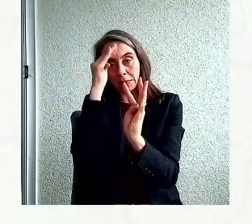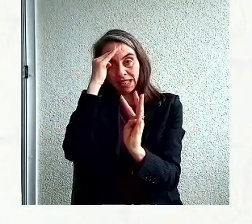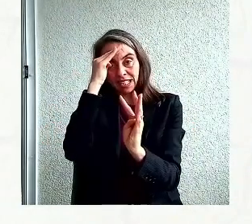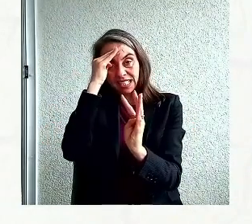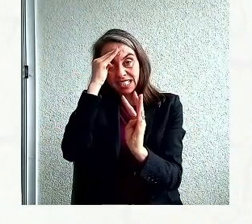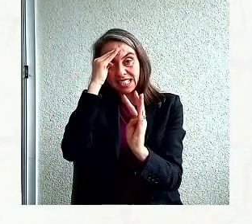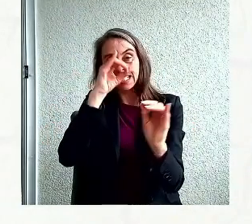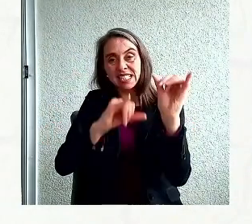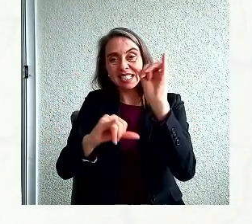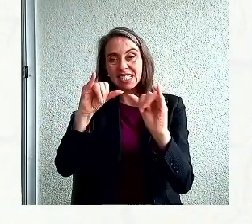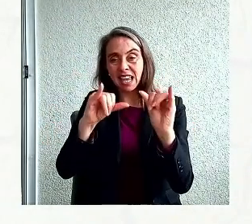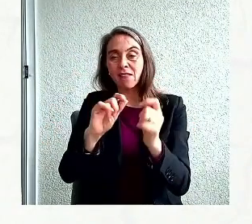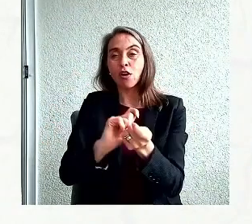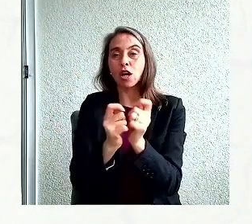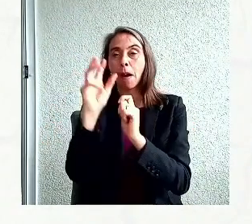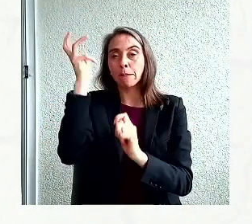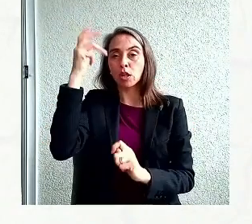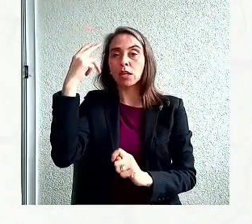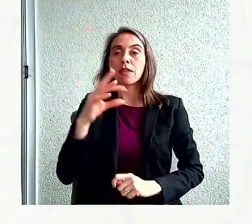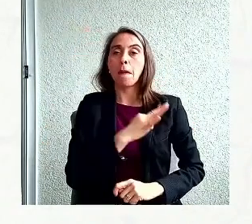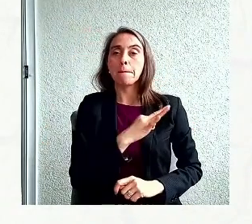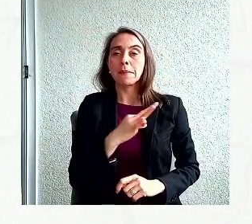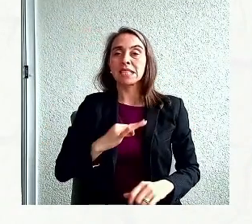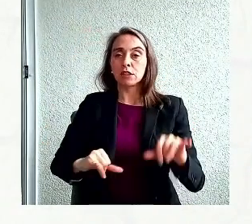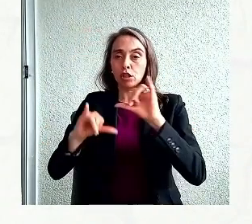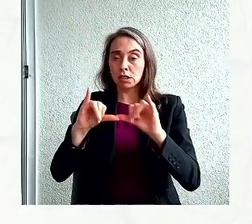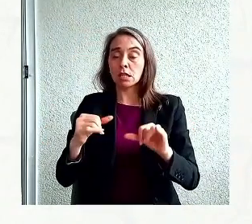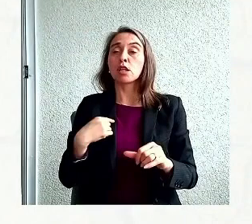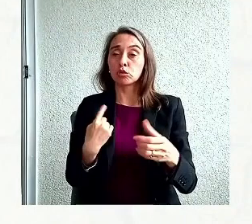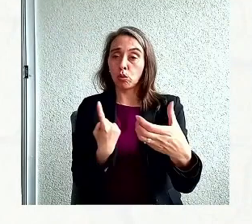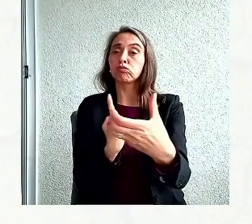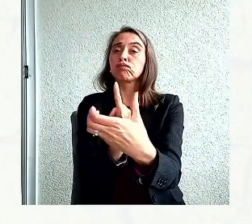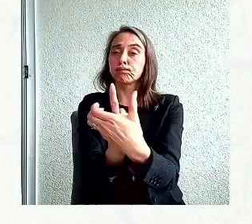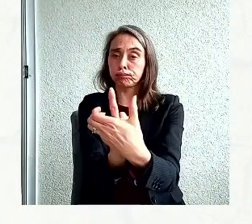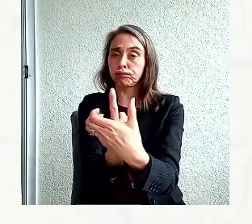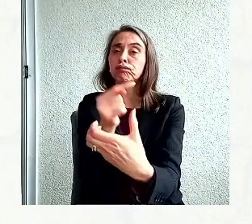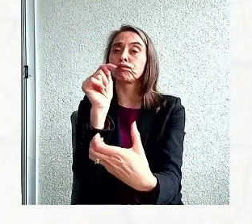que a lo mejor necesitaríamos algunos sistemas, pero que sean